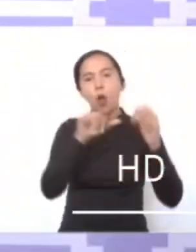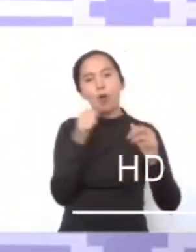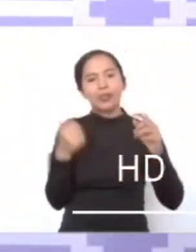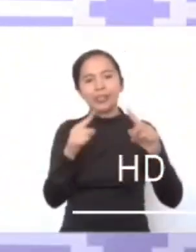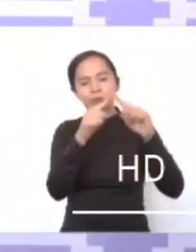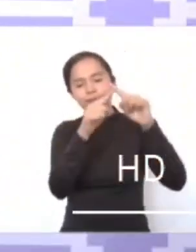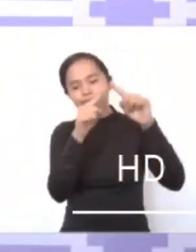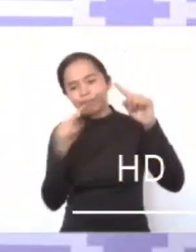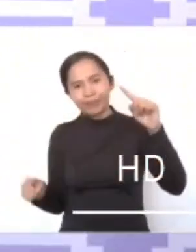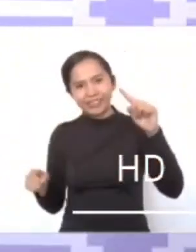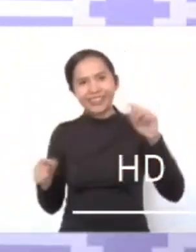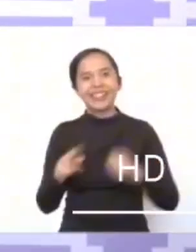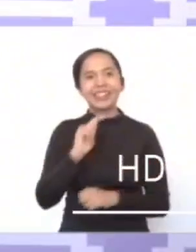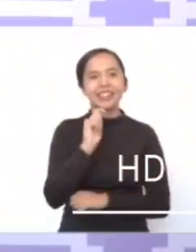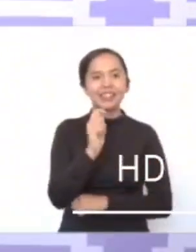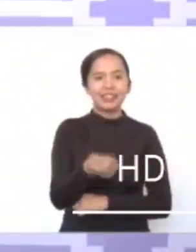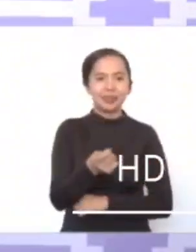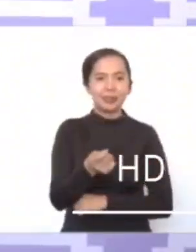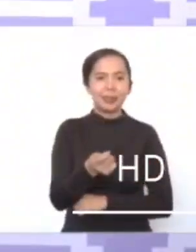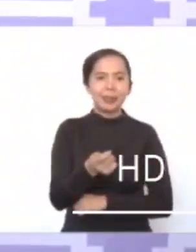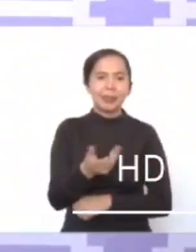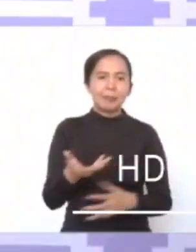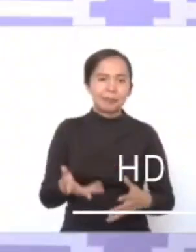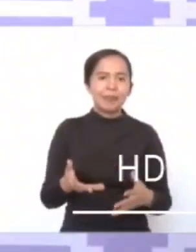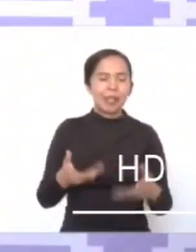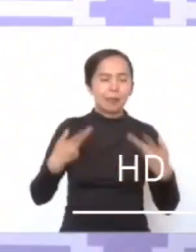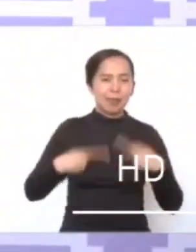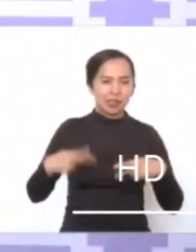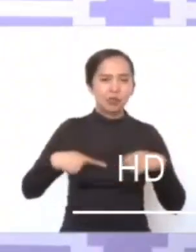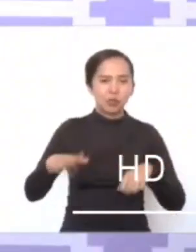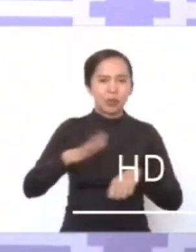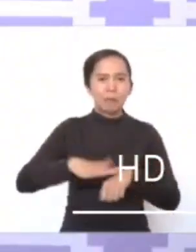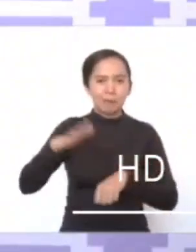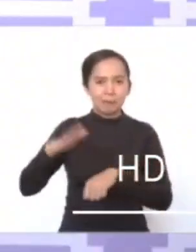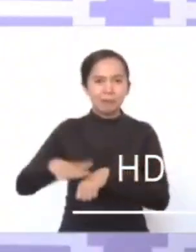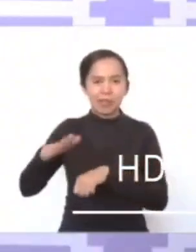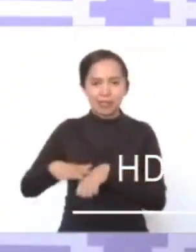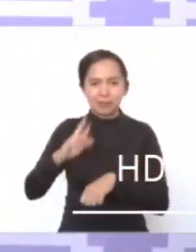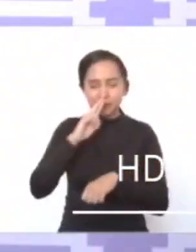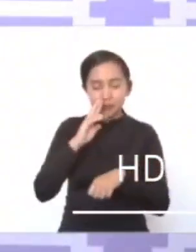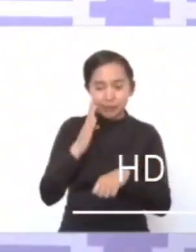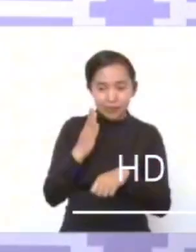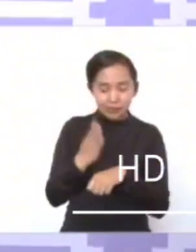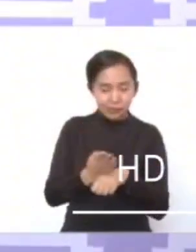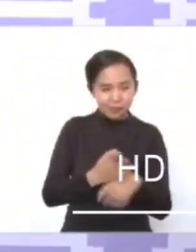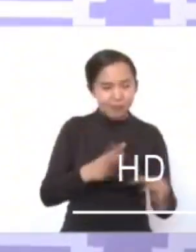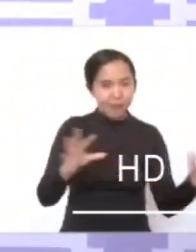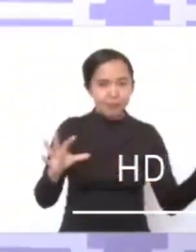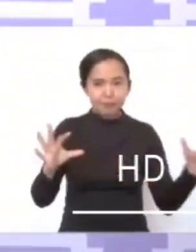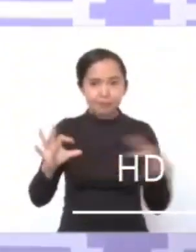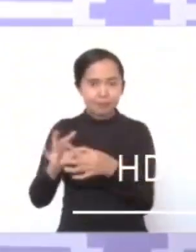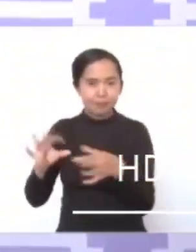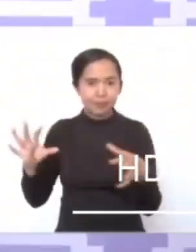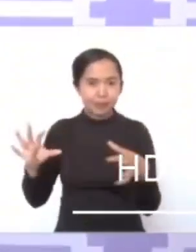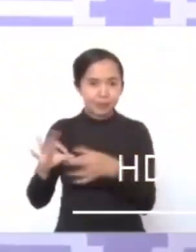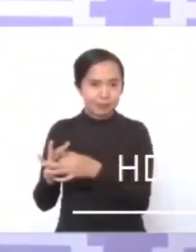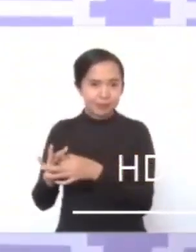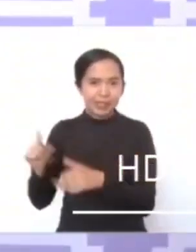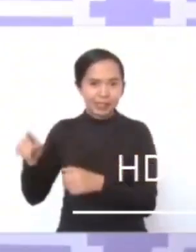que cada vez más están vinculados a proceso y detenidos